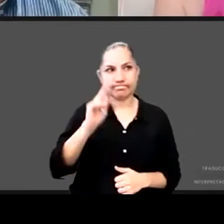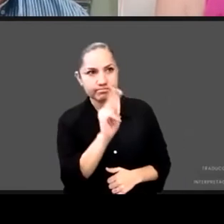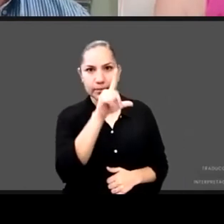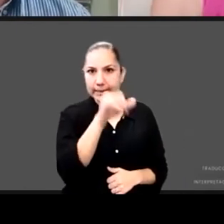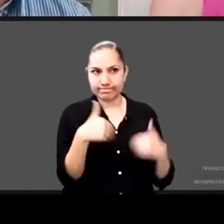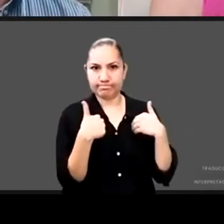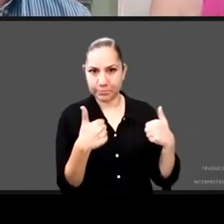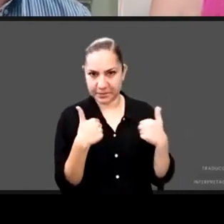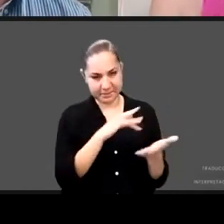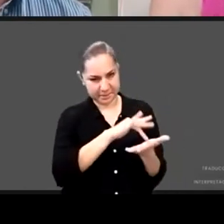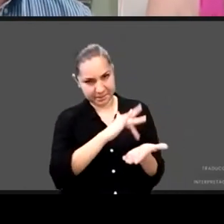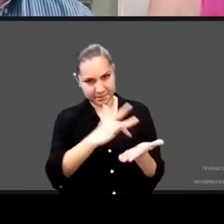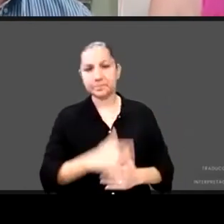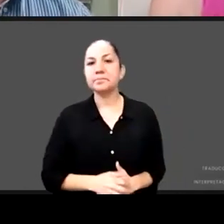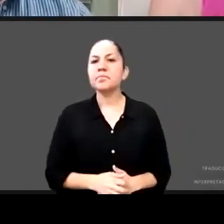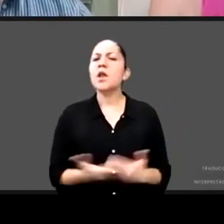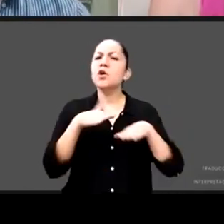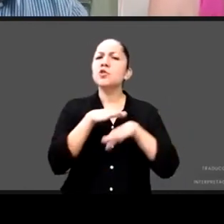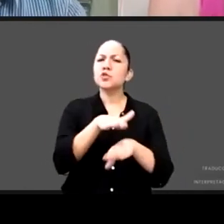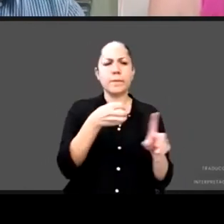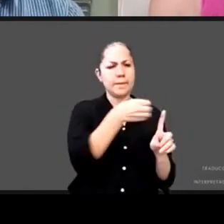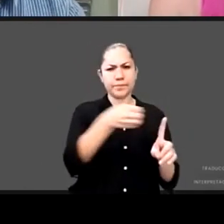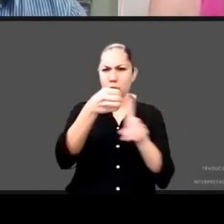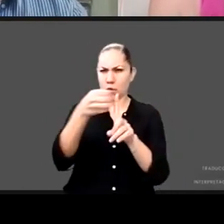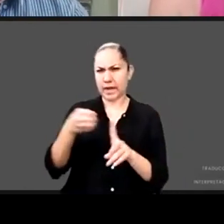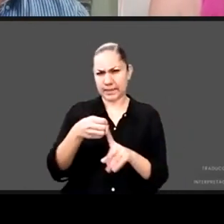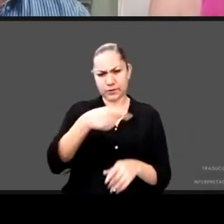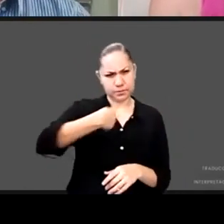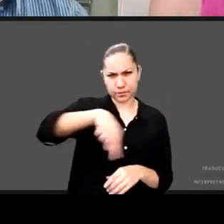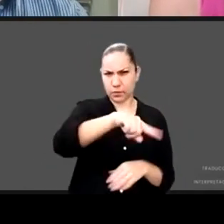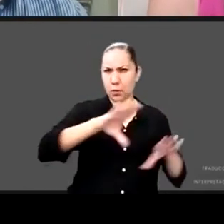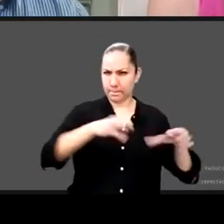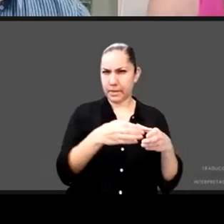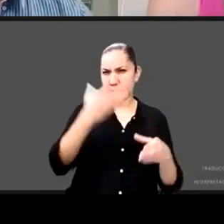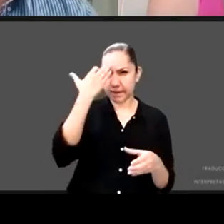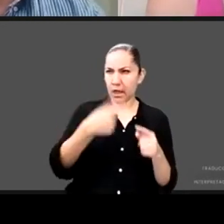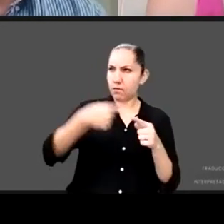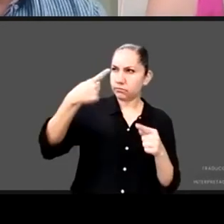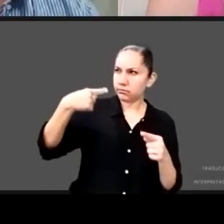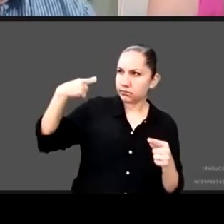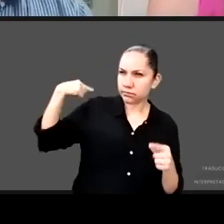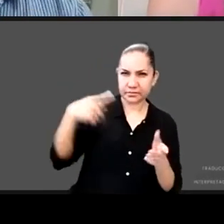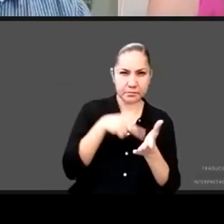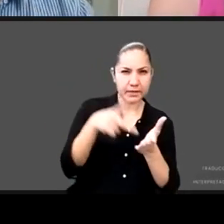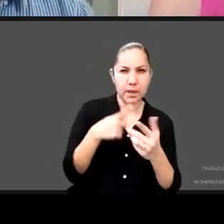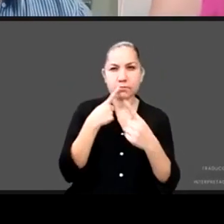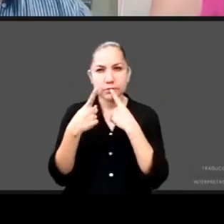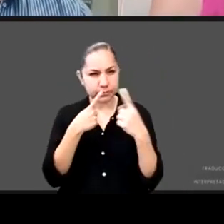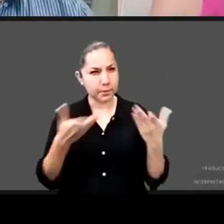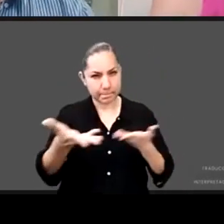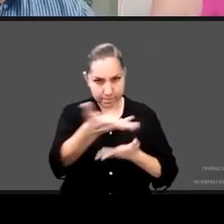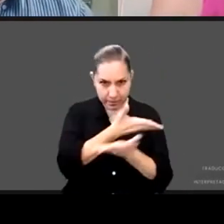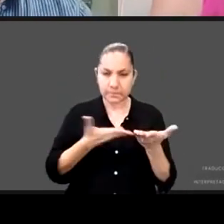las cuestiones de organización, que quienes nos han seguido en los conversatorios anteriores las conocen. Con respecto a sus